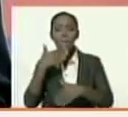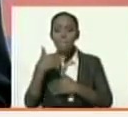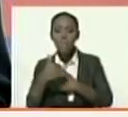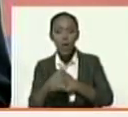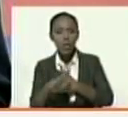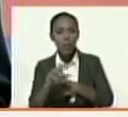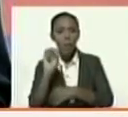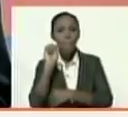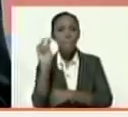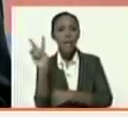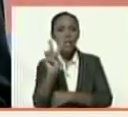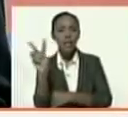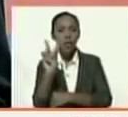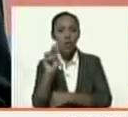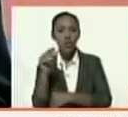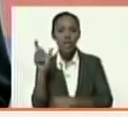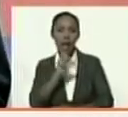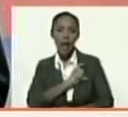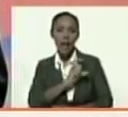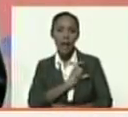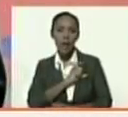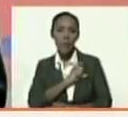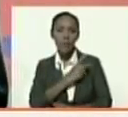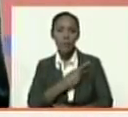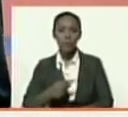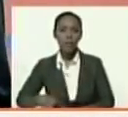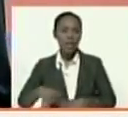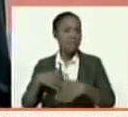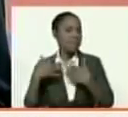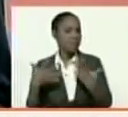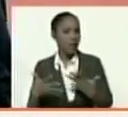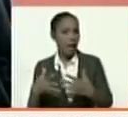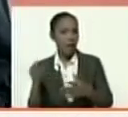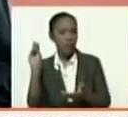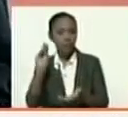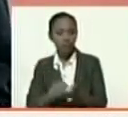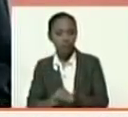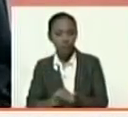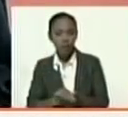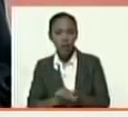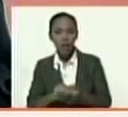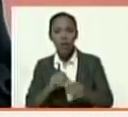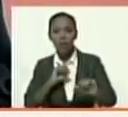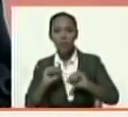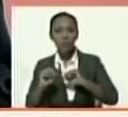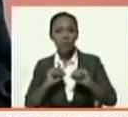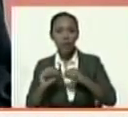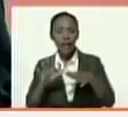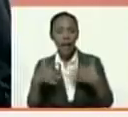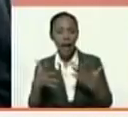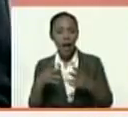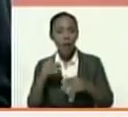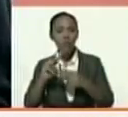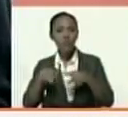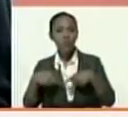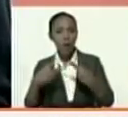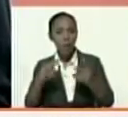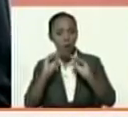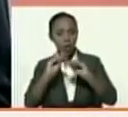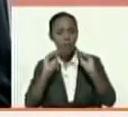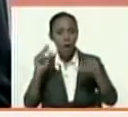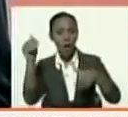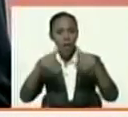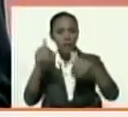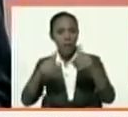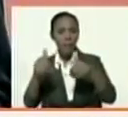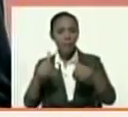para el próximo 22 de enero. Vicepresidente, ¿qué acciones tomaría en dado caso que haya un nuevo llamado a elecciones en